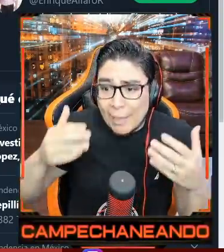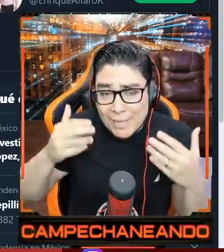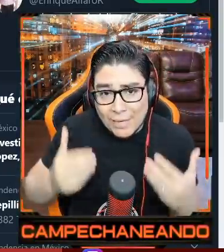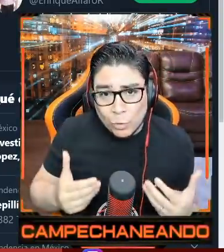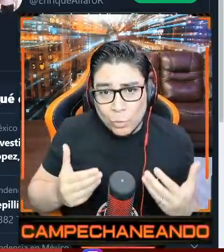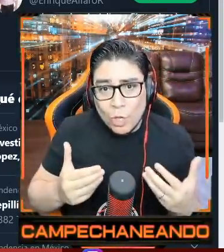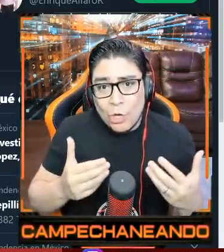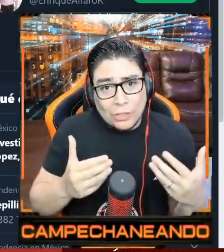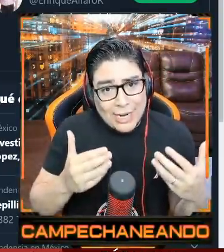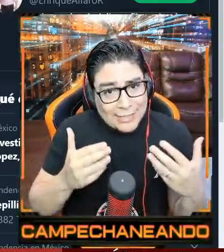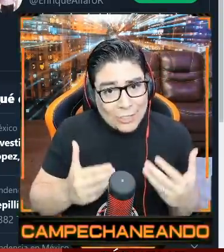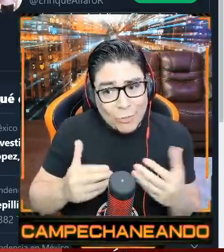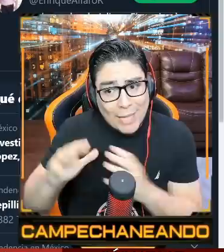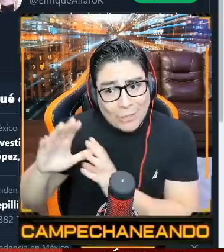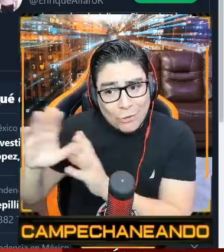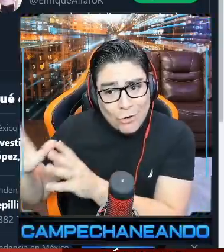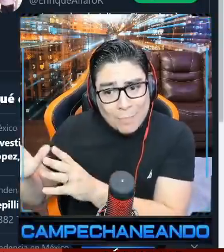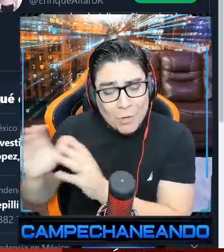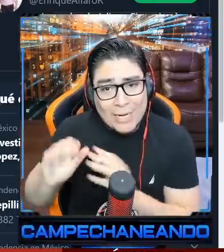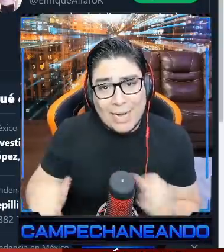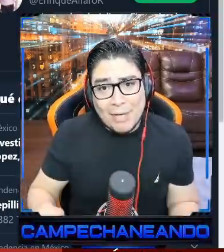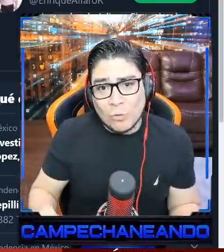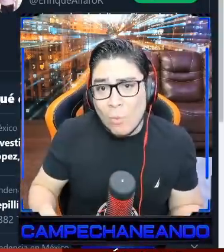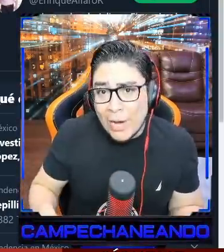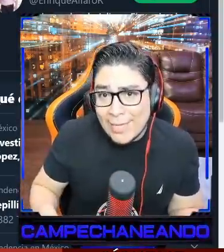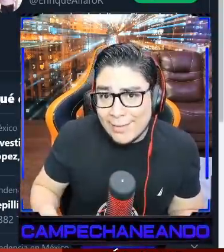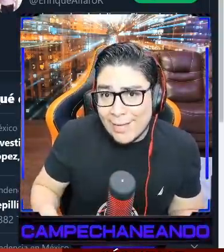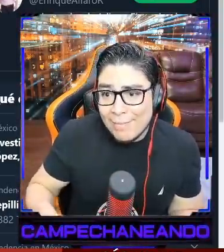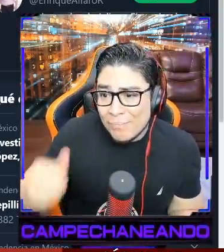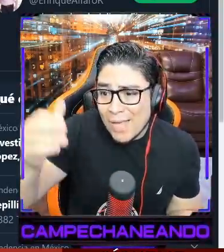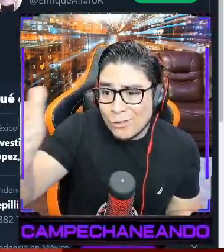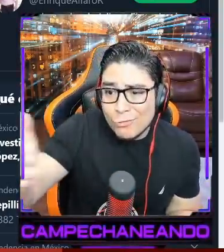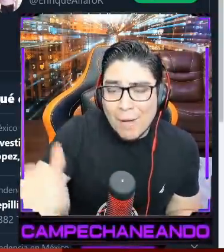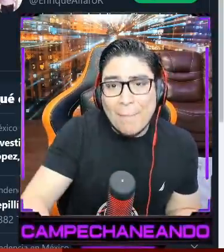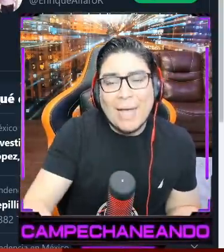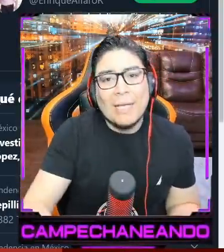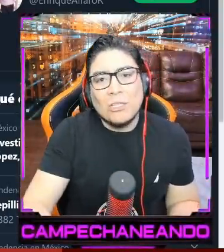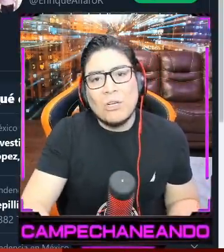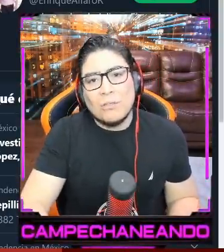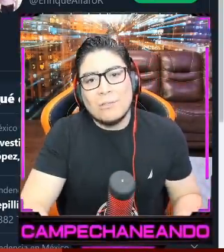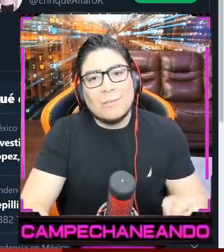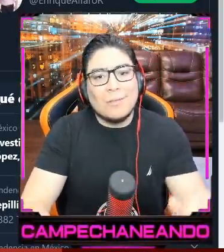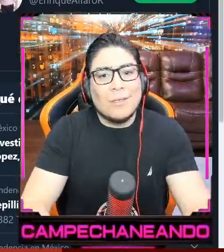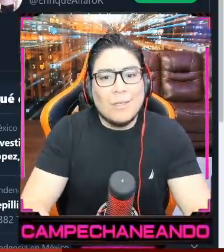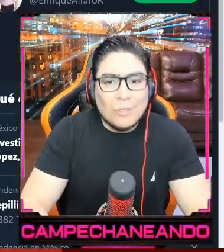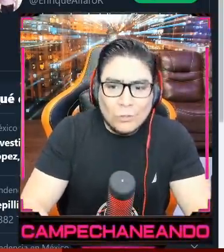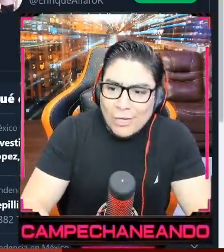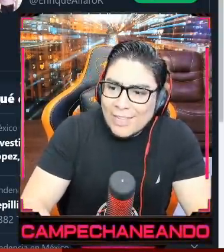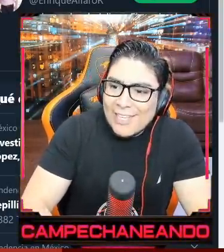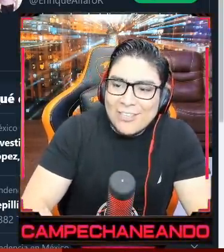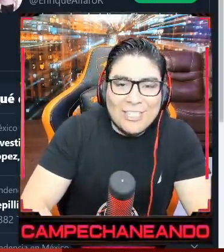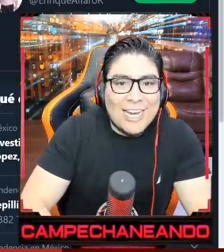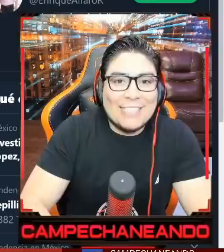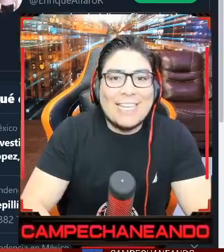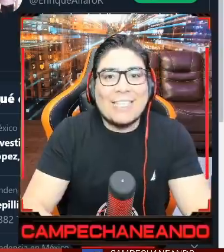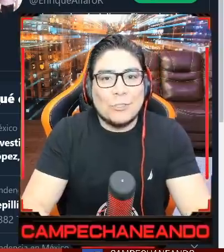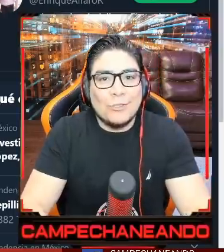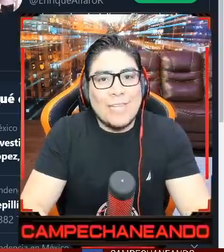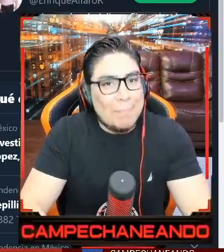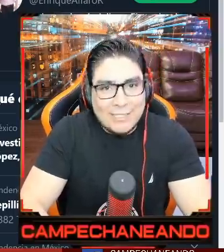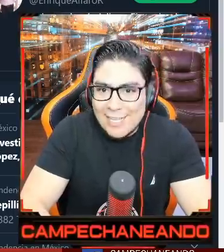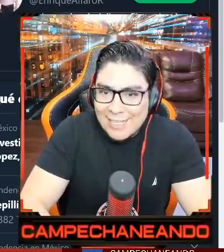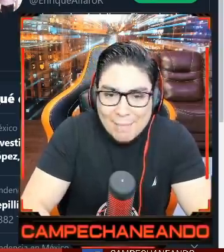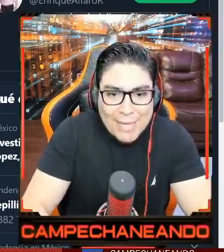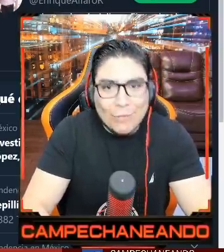puedes contaminar tú o ser asintomático y poner grave a tu abuelita a tu mamá no doctor gat el no tiene que hacer